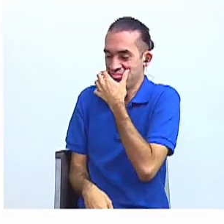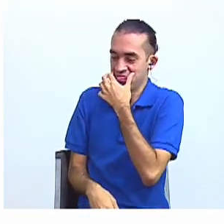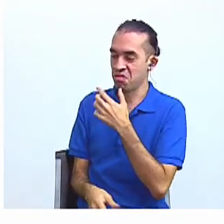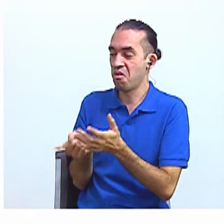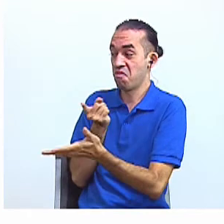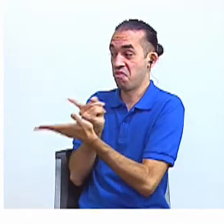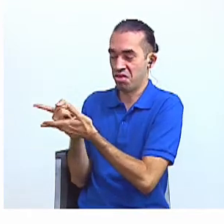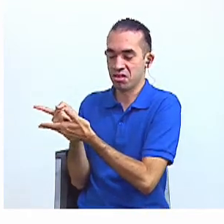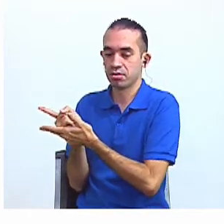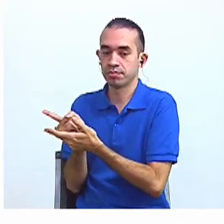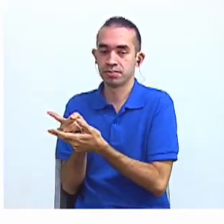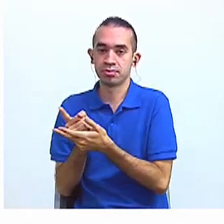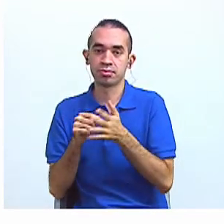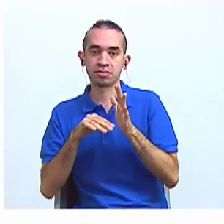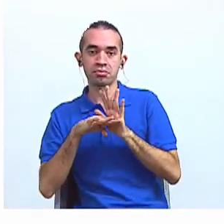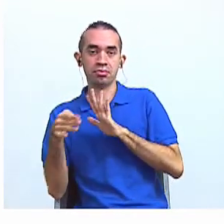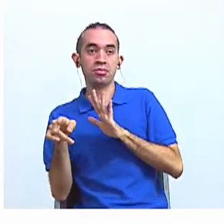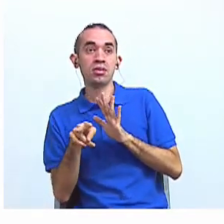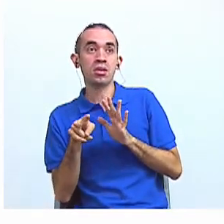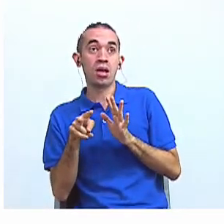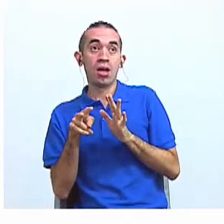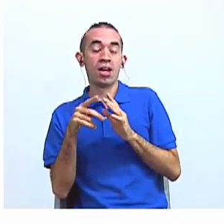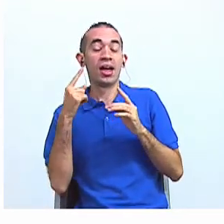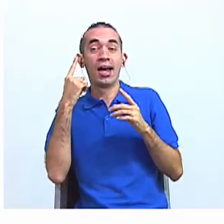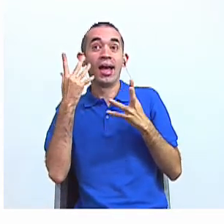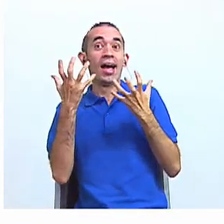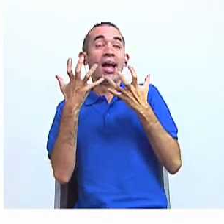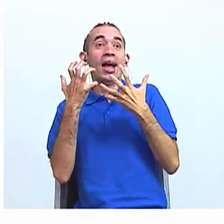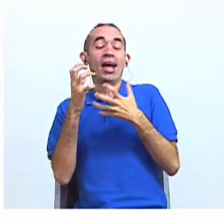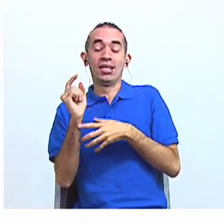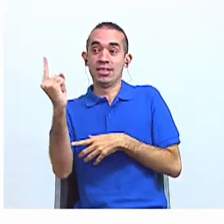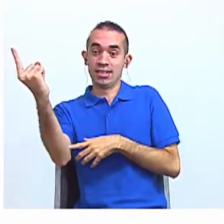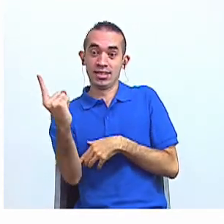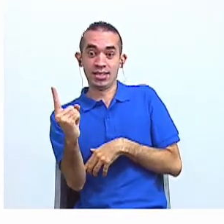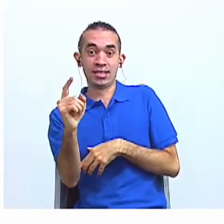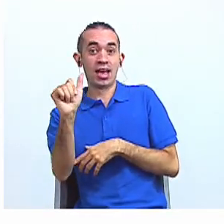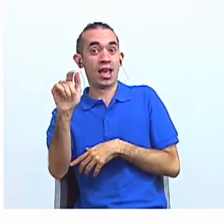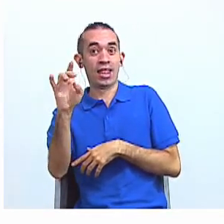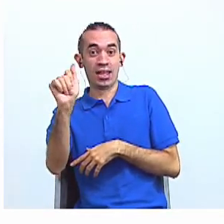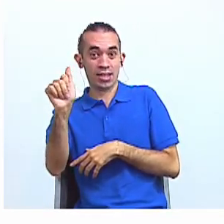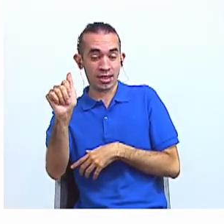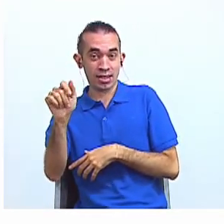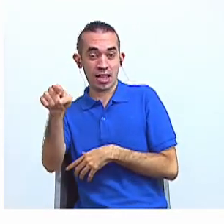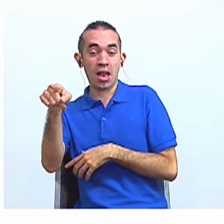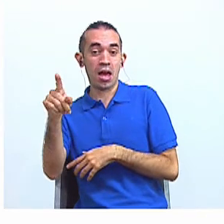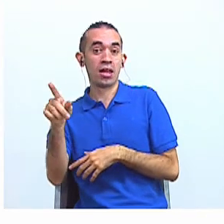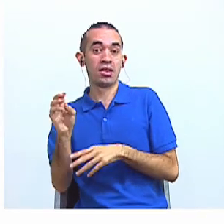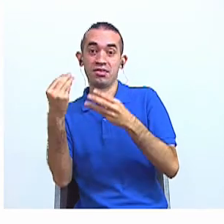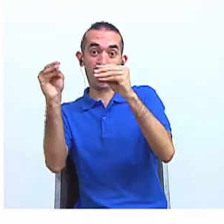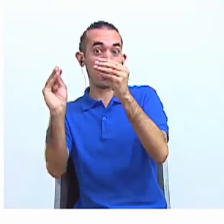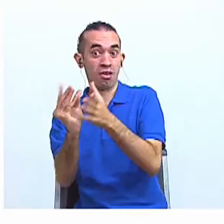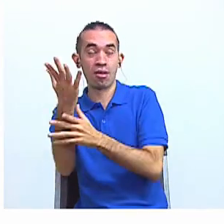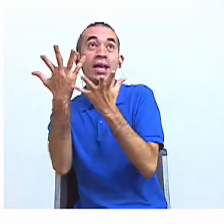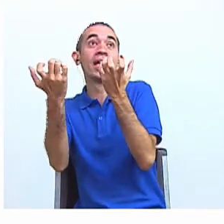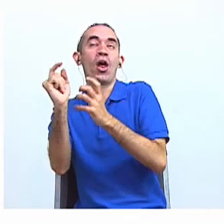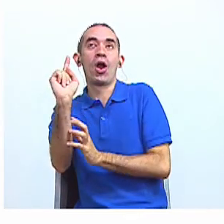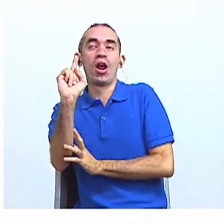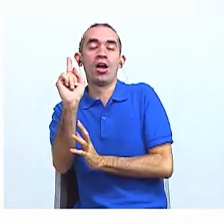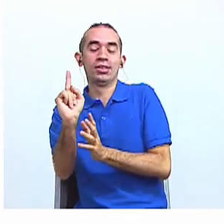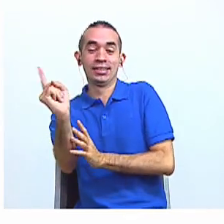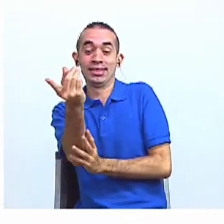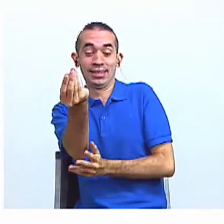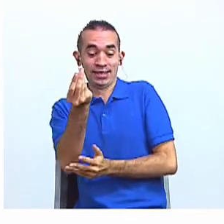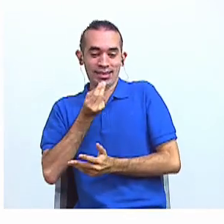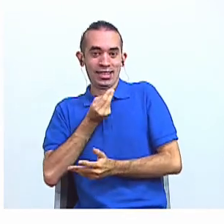Amal tiene además una ilusión: que Sada, la niña vendedora de flores, le traiga siempre una. Por